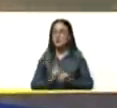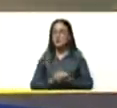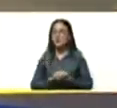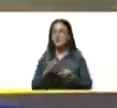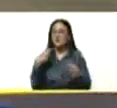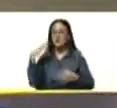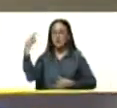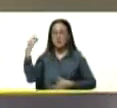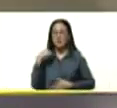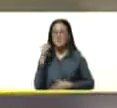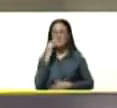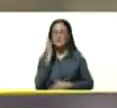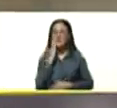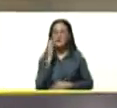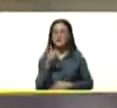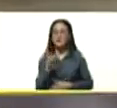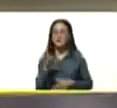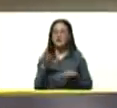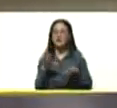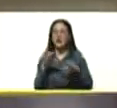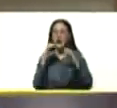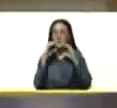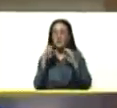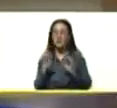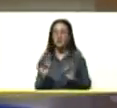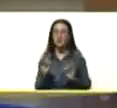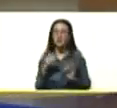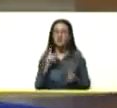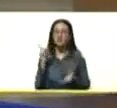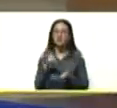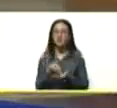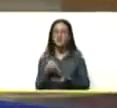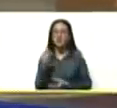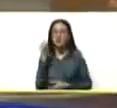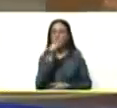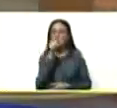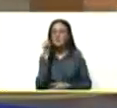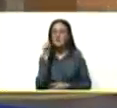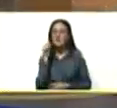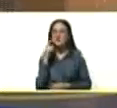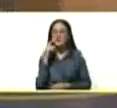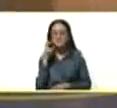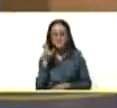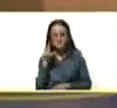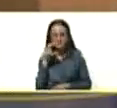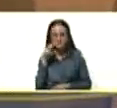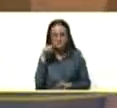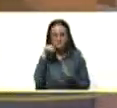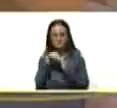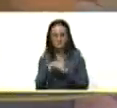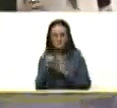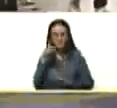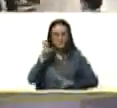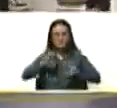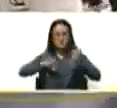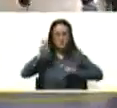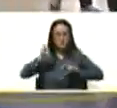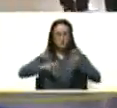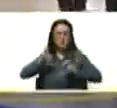como padrino de la estación de Metro Capitolio, vinimos el día domingo a hacer un diagnóstico. Y ya el diagnóstico